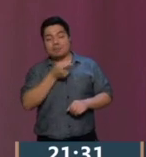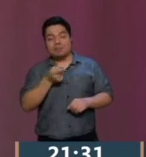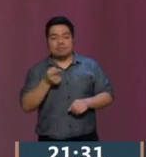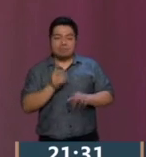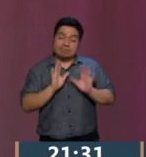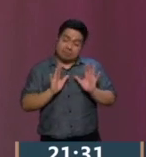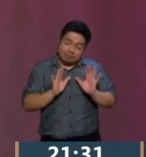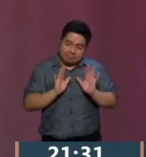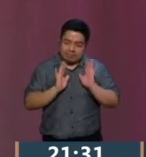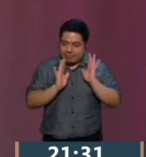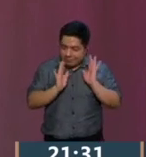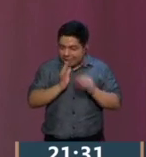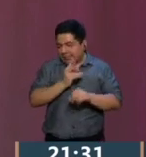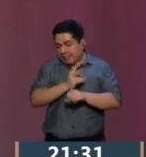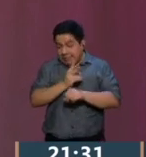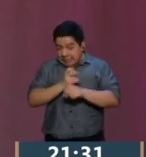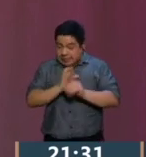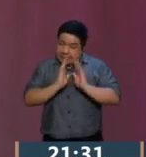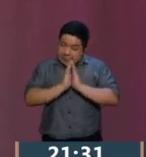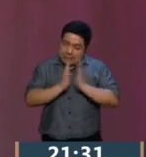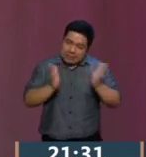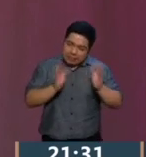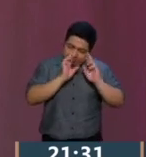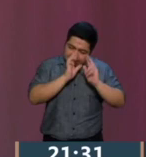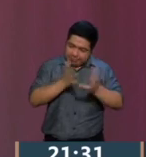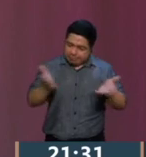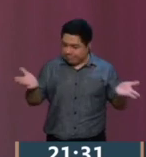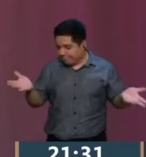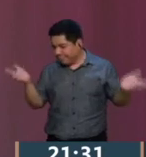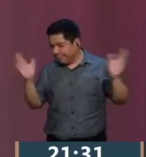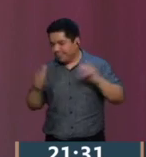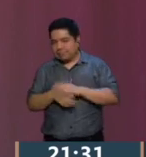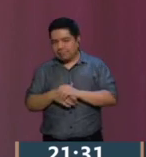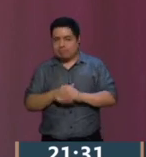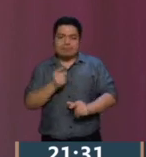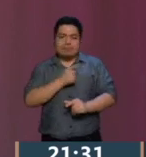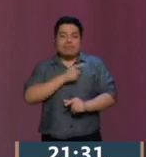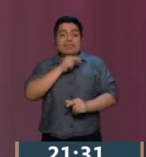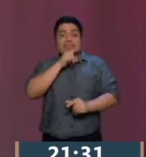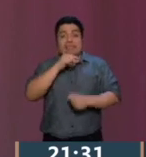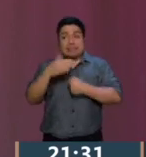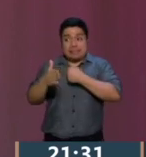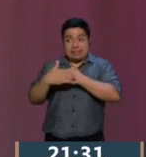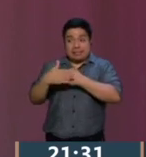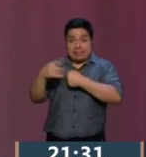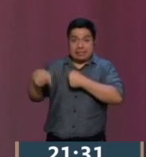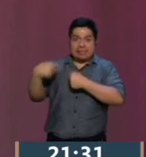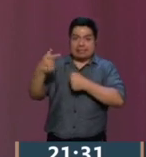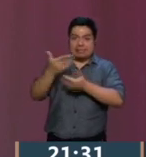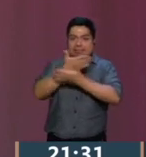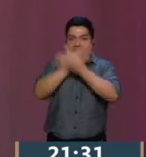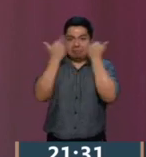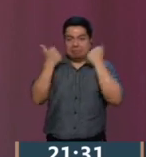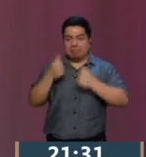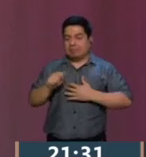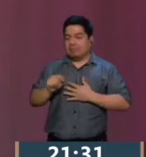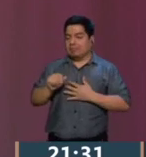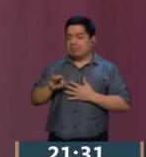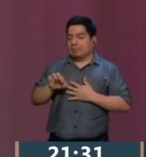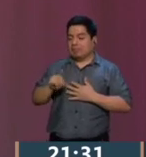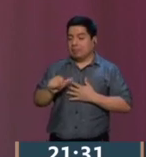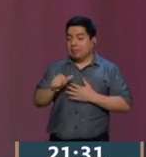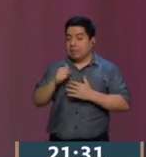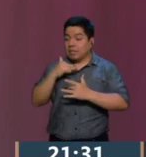no hacerlo. Y pues bueno, me preocupa el debate que viene porque no sé cómo le va a ir a Taboada con el tema de la